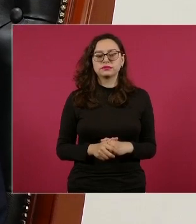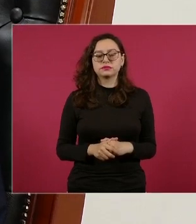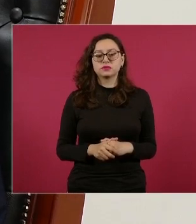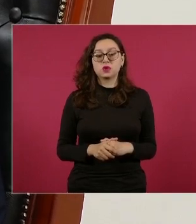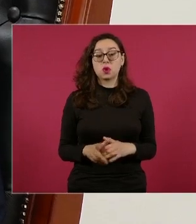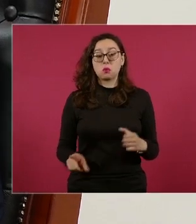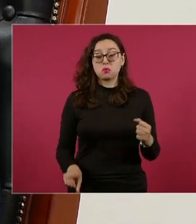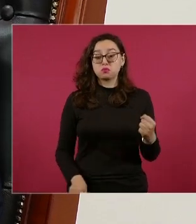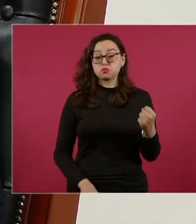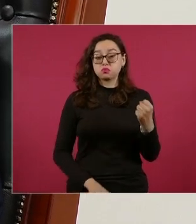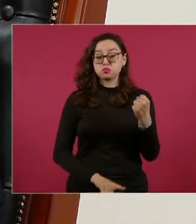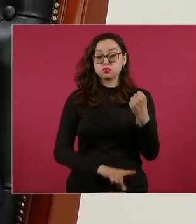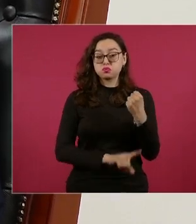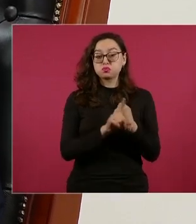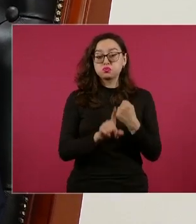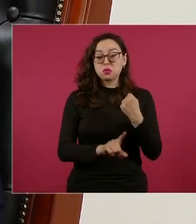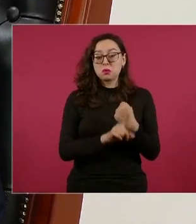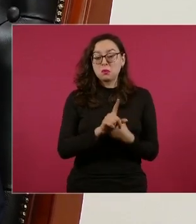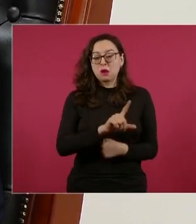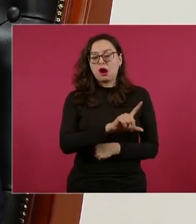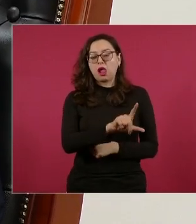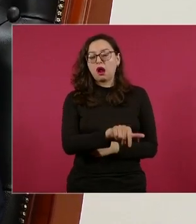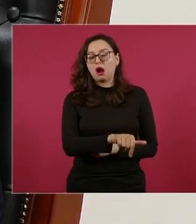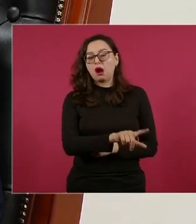soslaya, estalla,